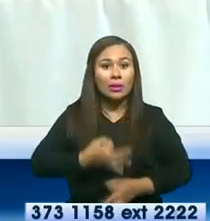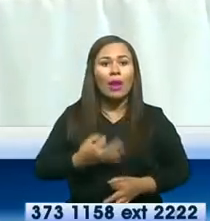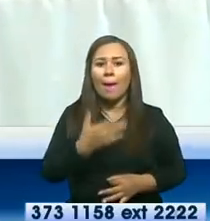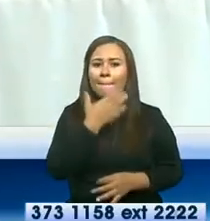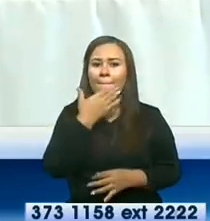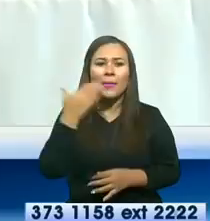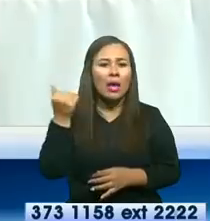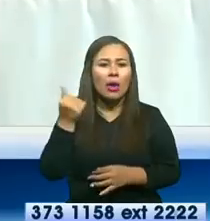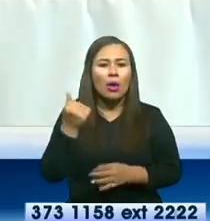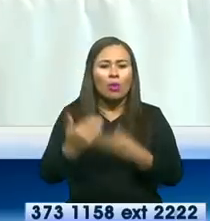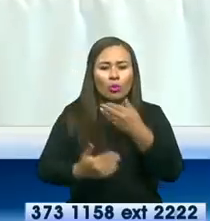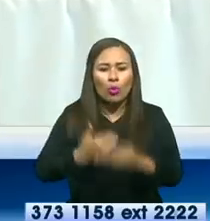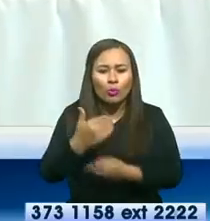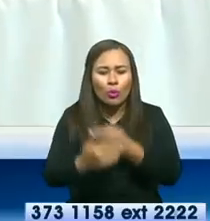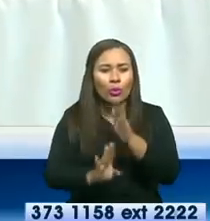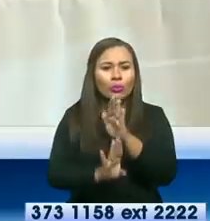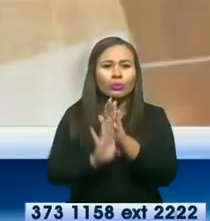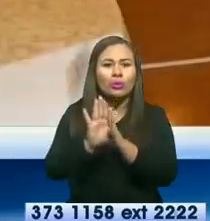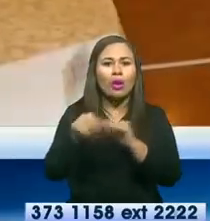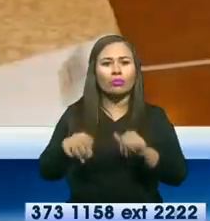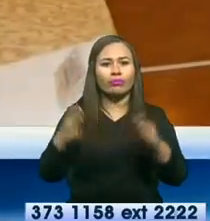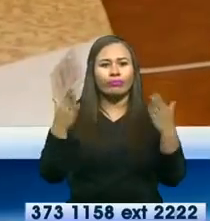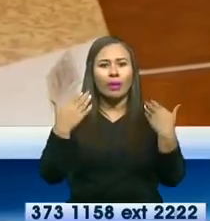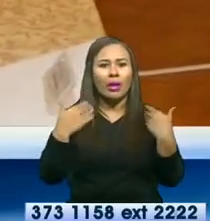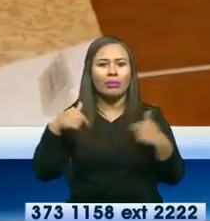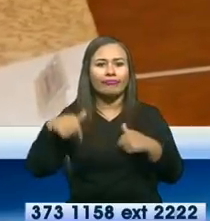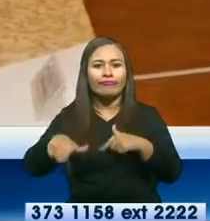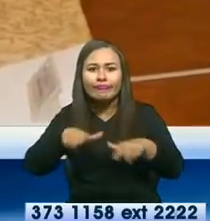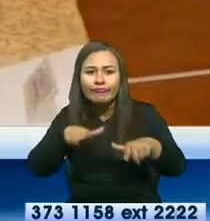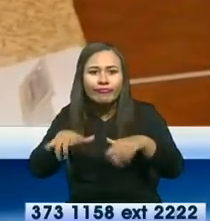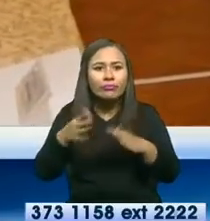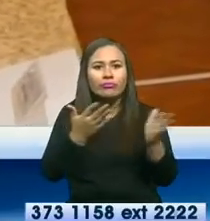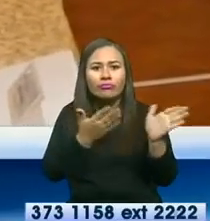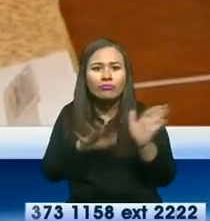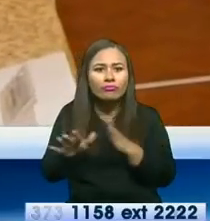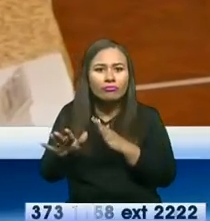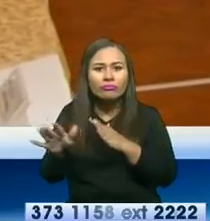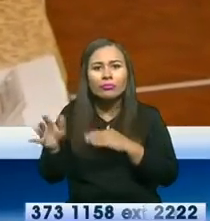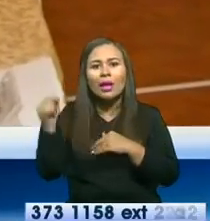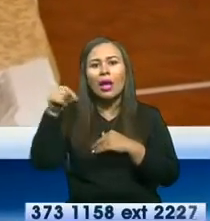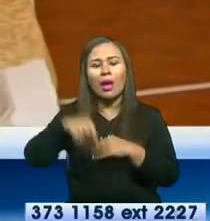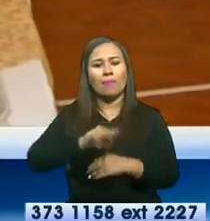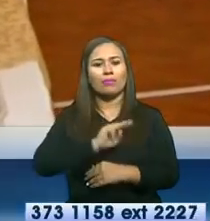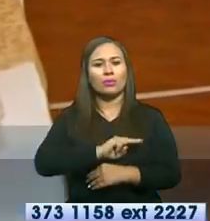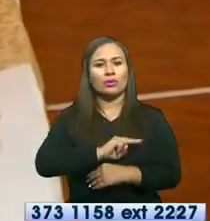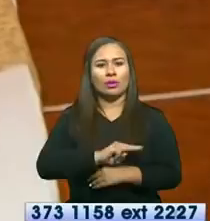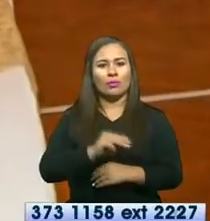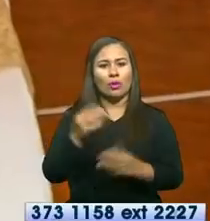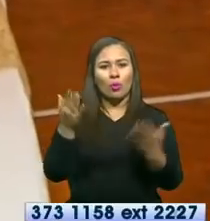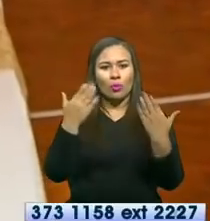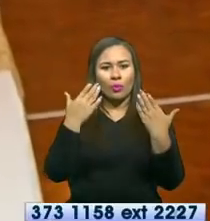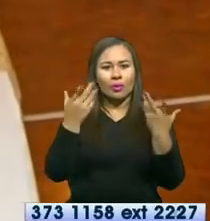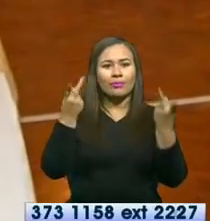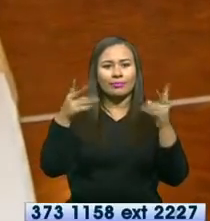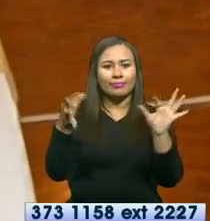porteña, trabajando de la mano y coordinando acciones con el municipio de Guayaquil, informó Charlie